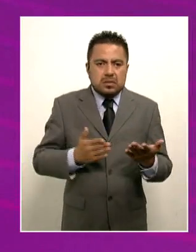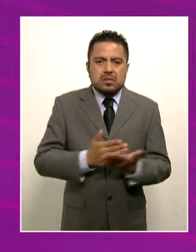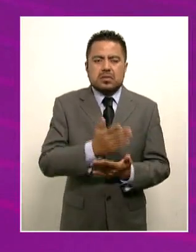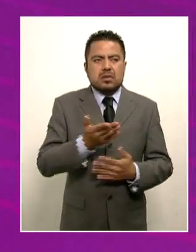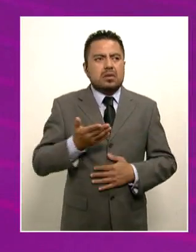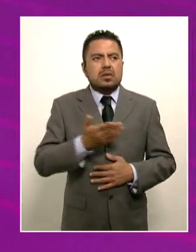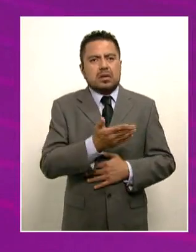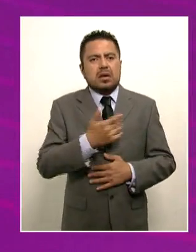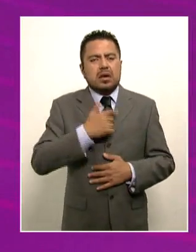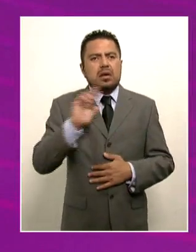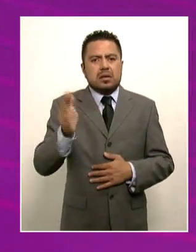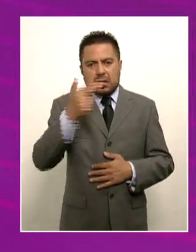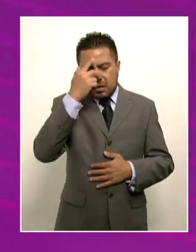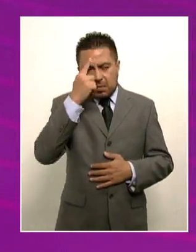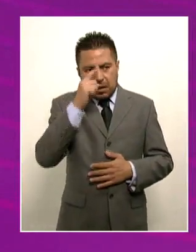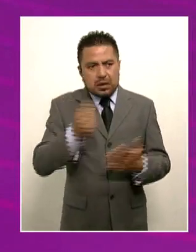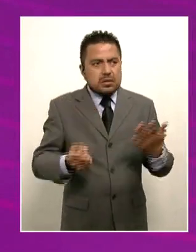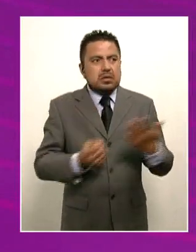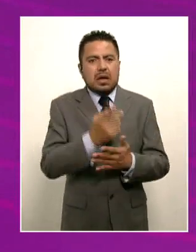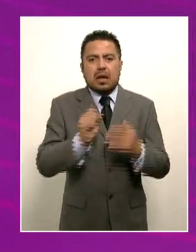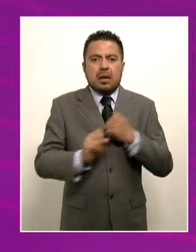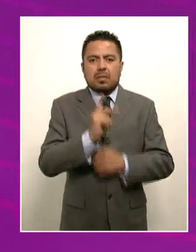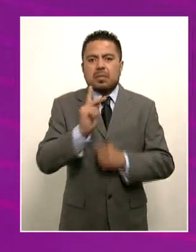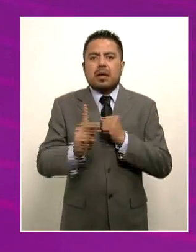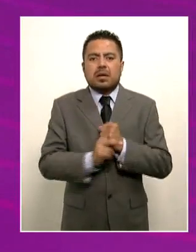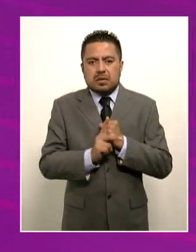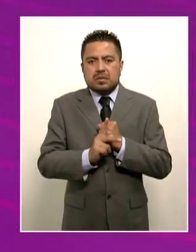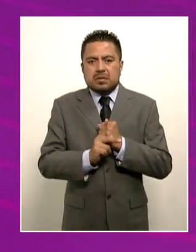me recuerdo que para salir del país, ¿no?